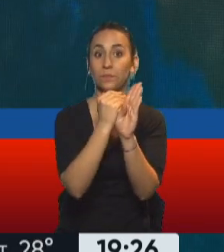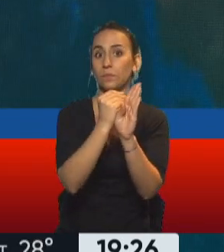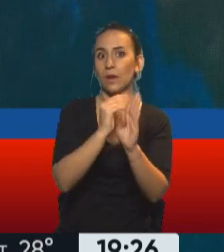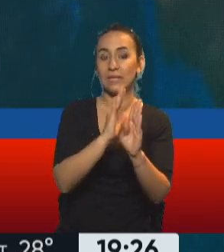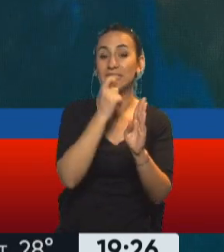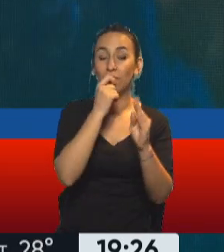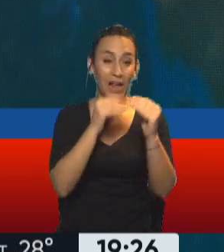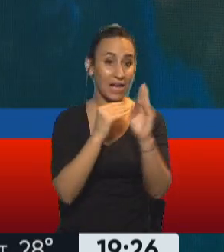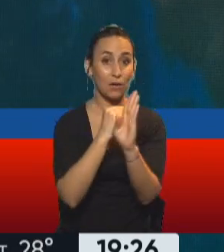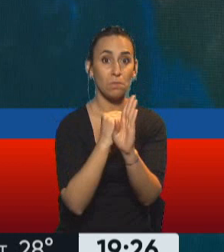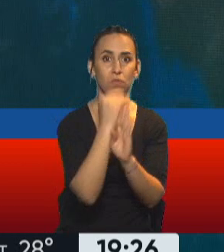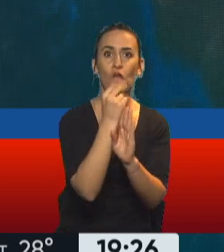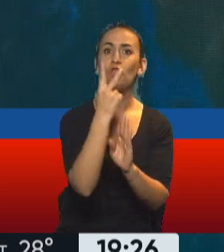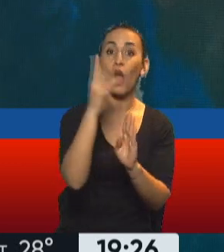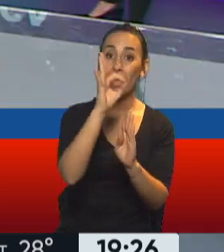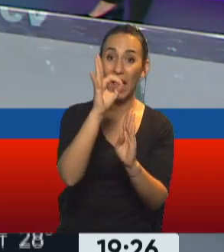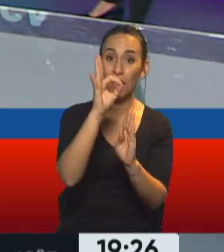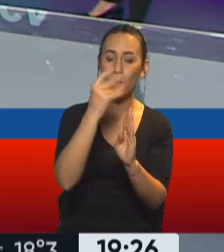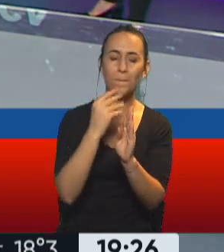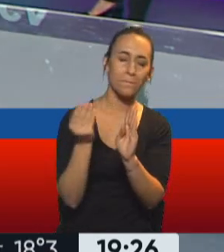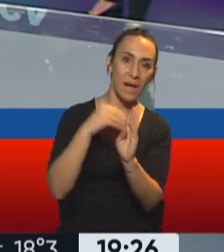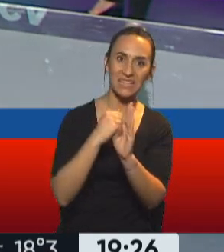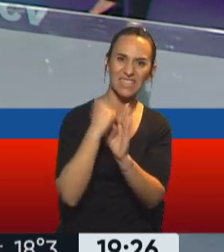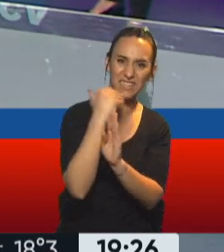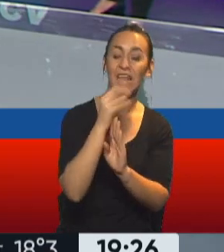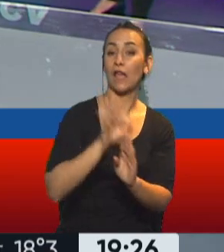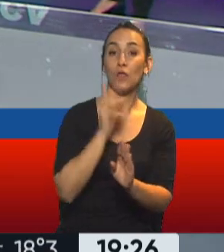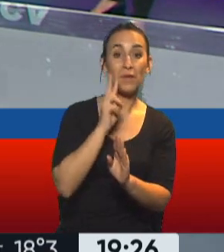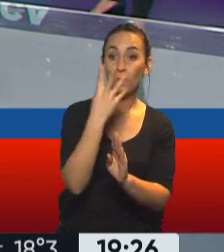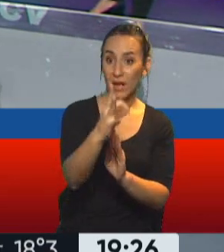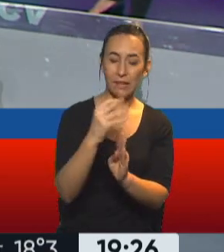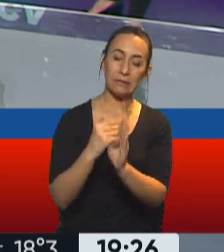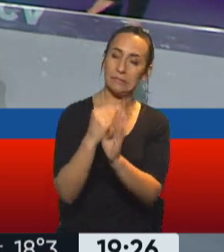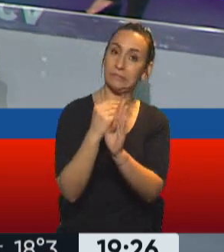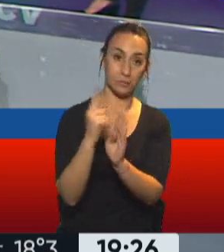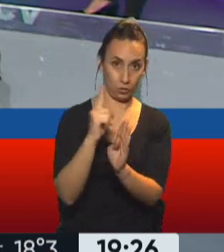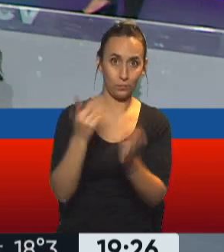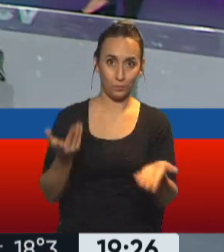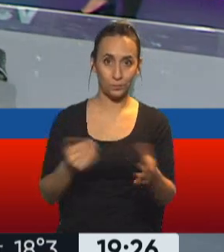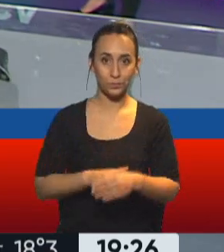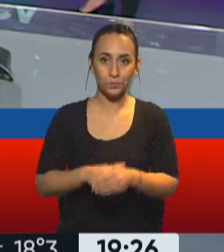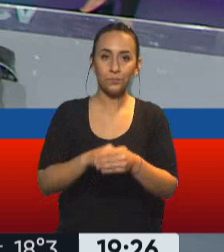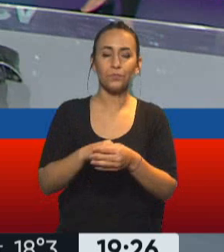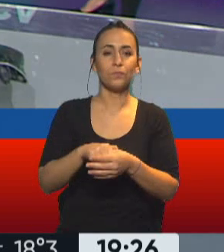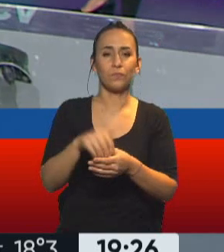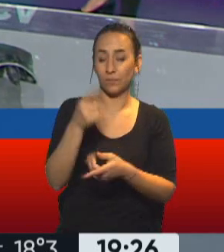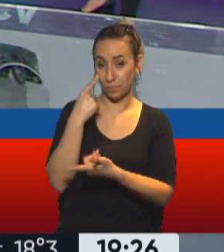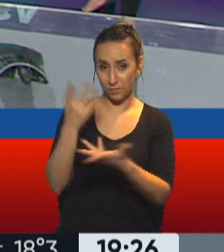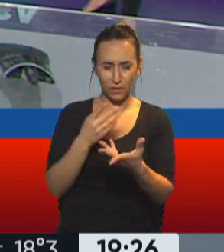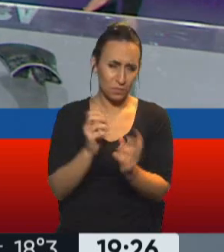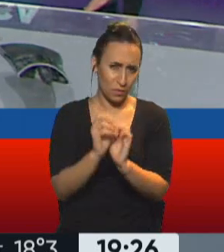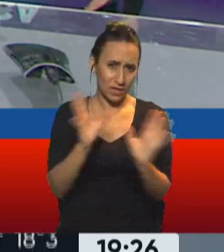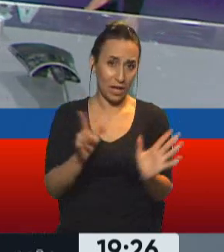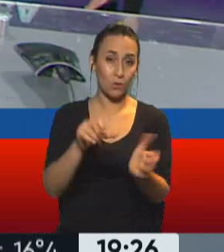2 grados en el 2040. Inundaciones, ahí tenemos un dato, por ejemplo, muy concreto, que es lo que pasó en Alemania,